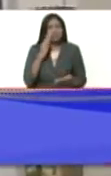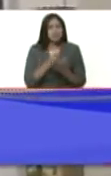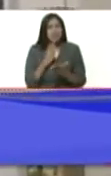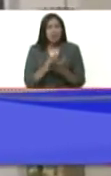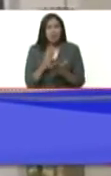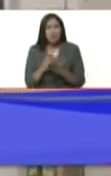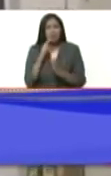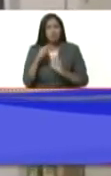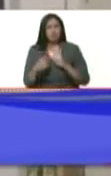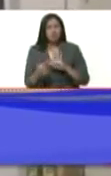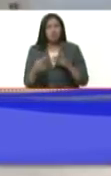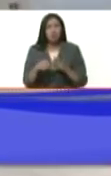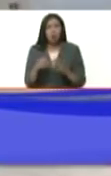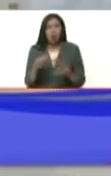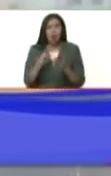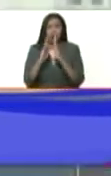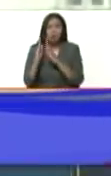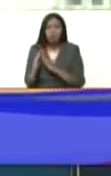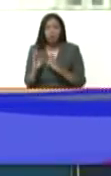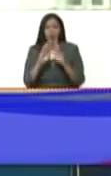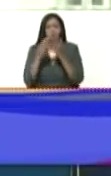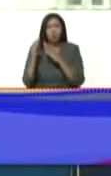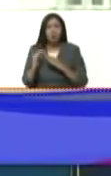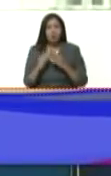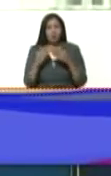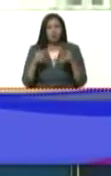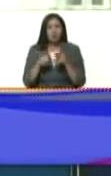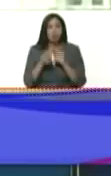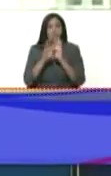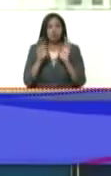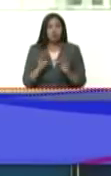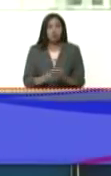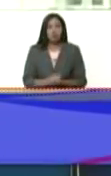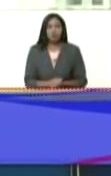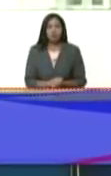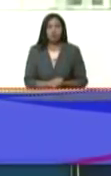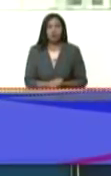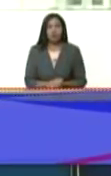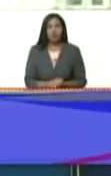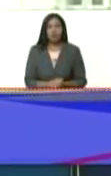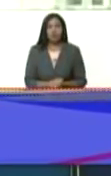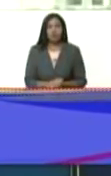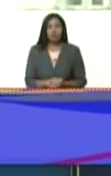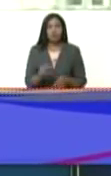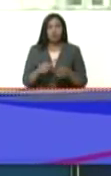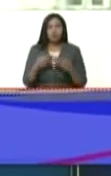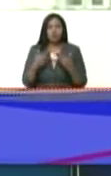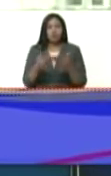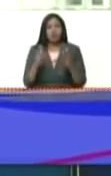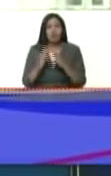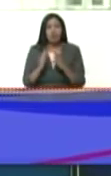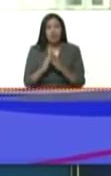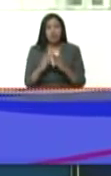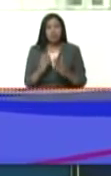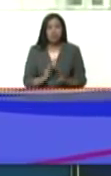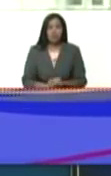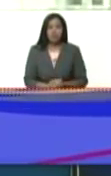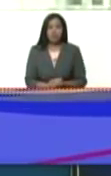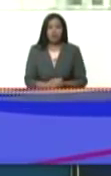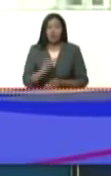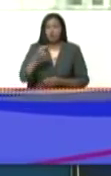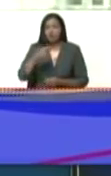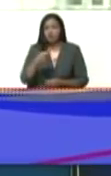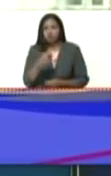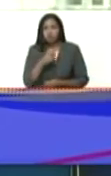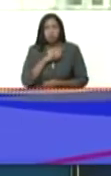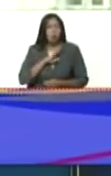Lacaba, en la organización comunal. No se trata solamente de entregar la llave y de tener